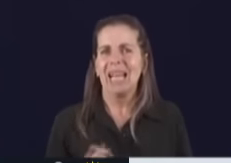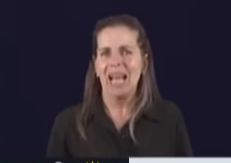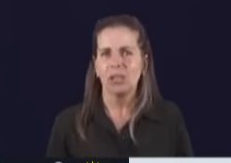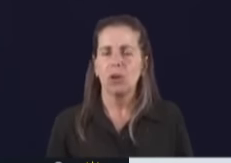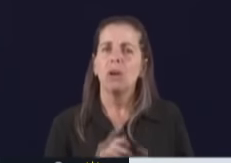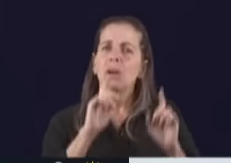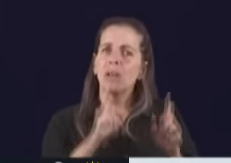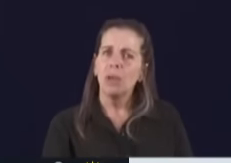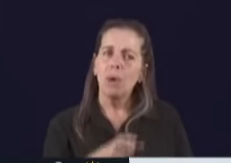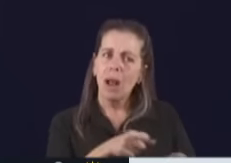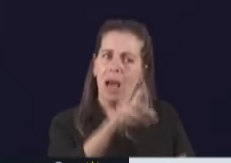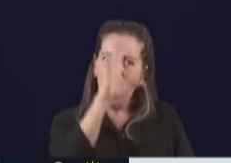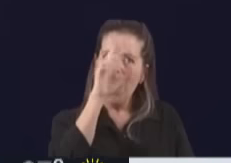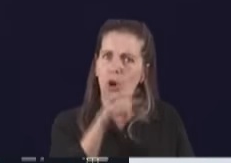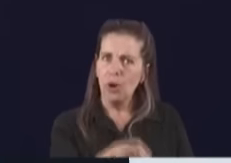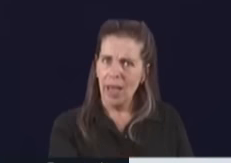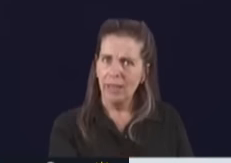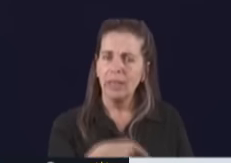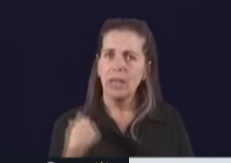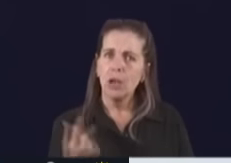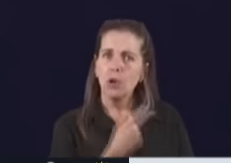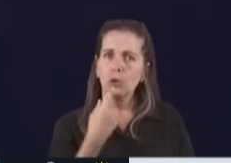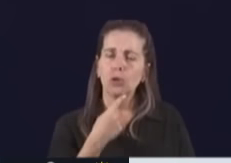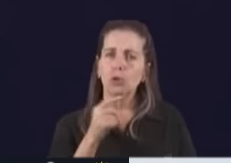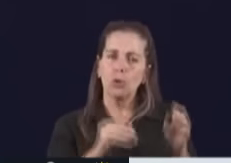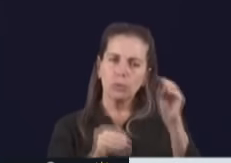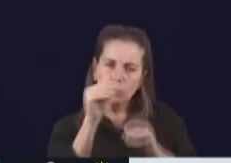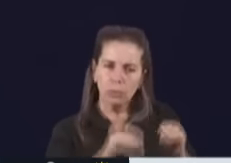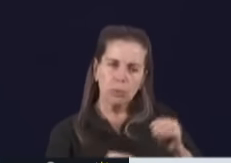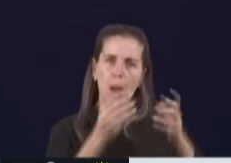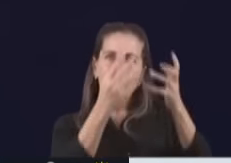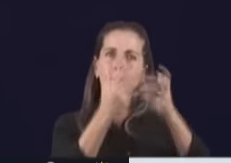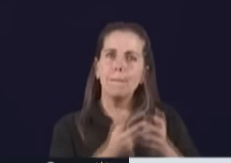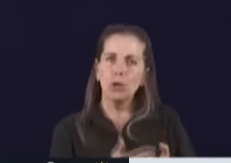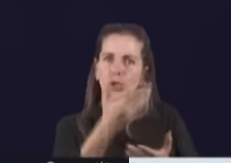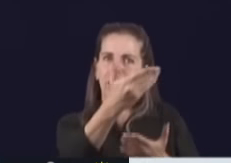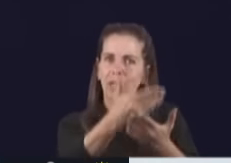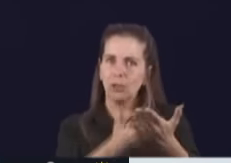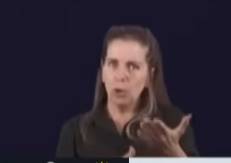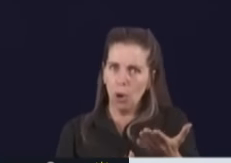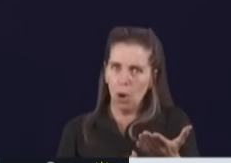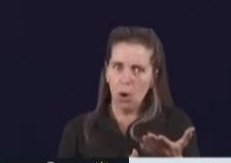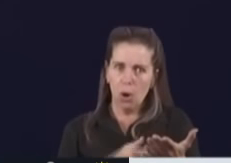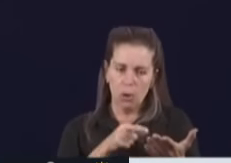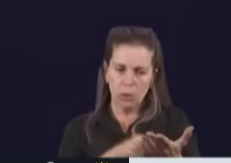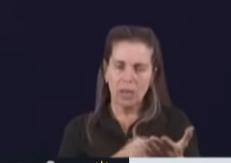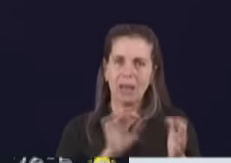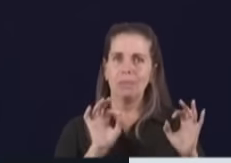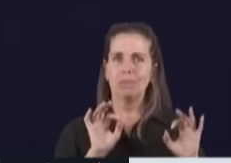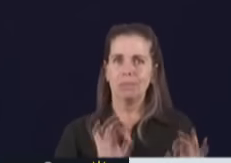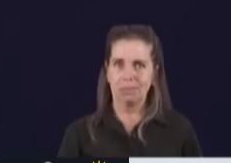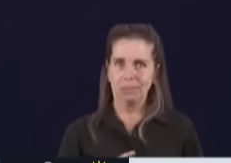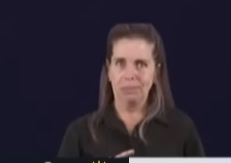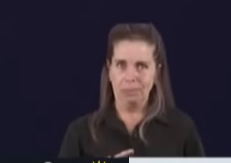olvides que nosotros mandamos un proyecto que hoy lo tengo está terminado,